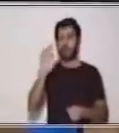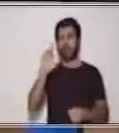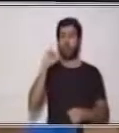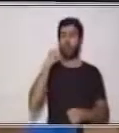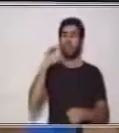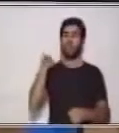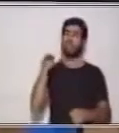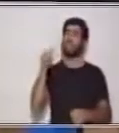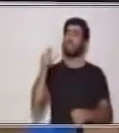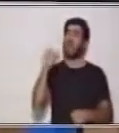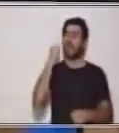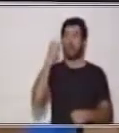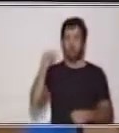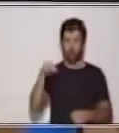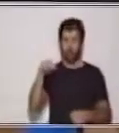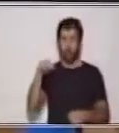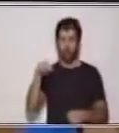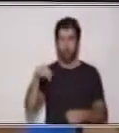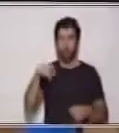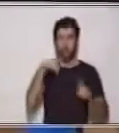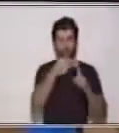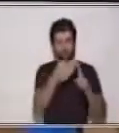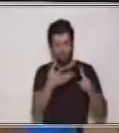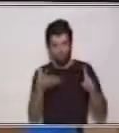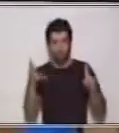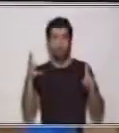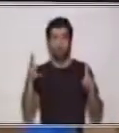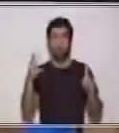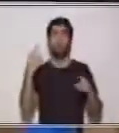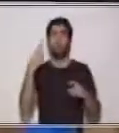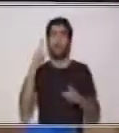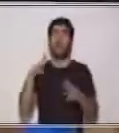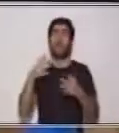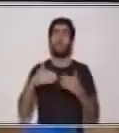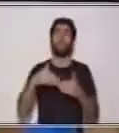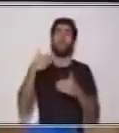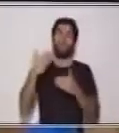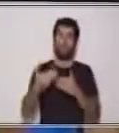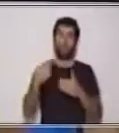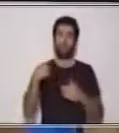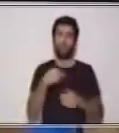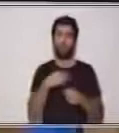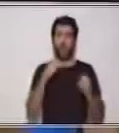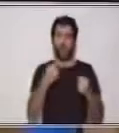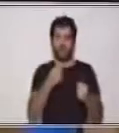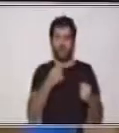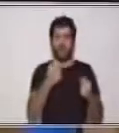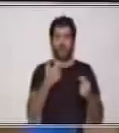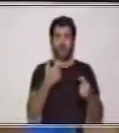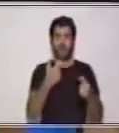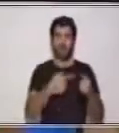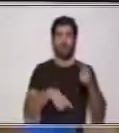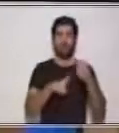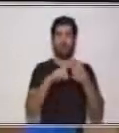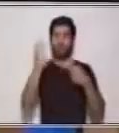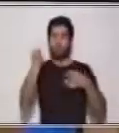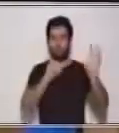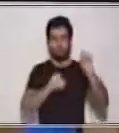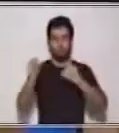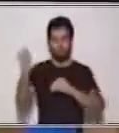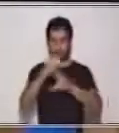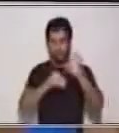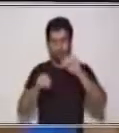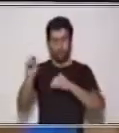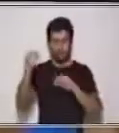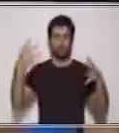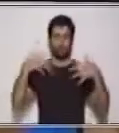aplicaciones para posteriormente hacer operaciones combinadas de factorización. Y si están listos,